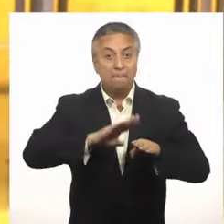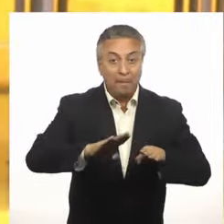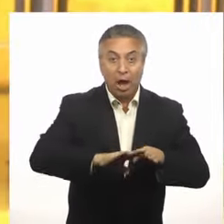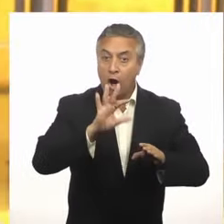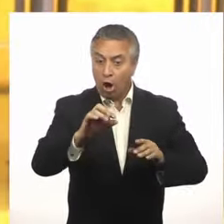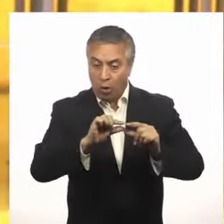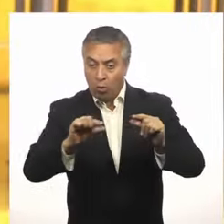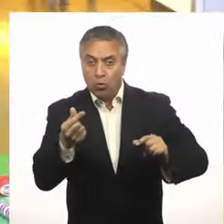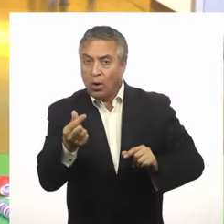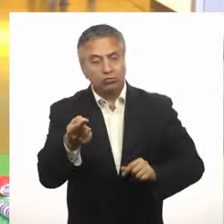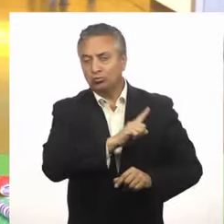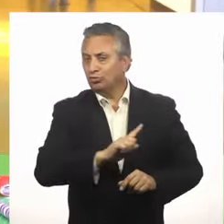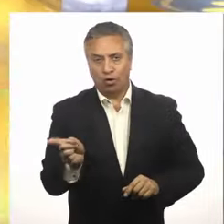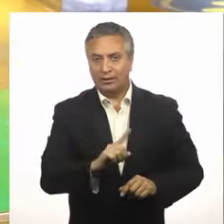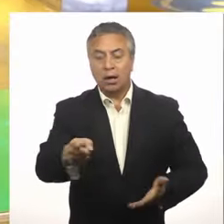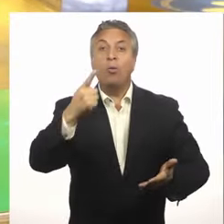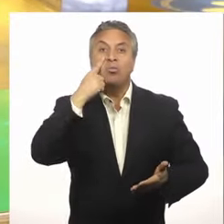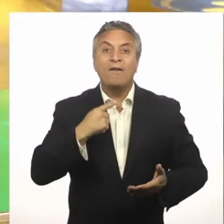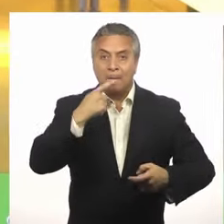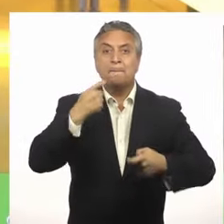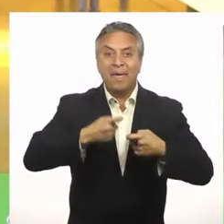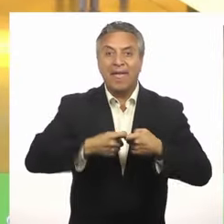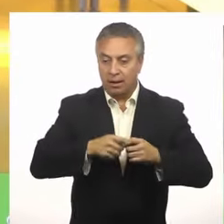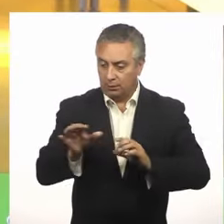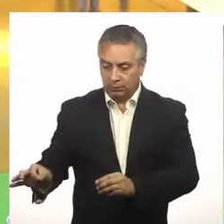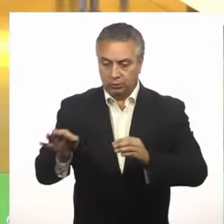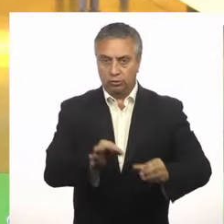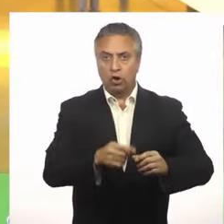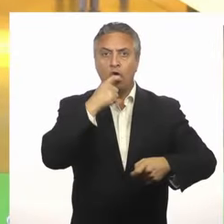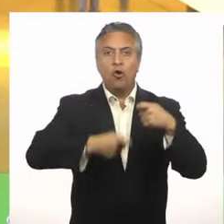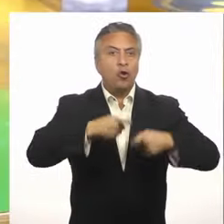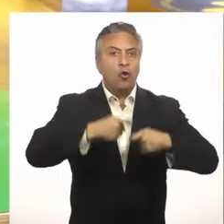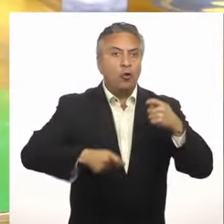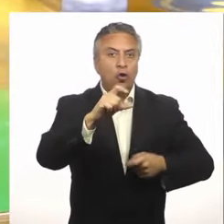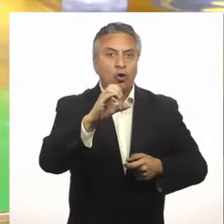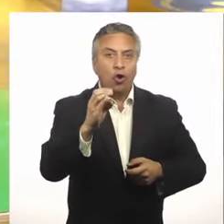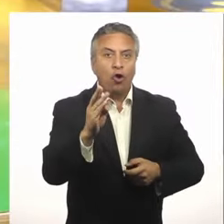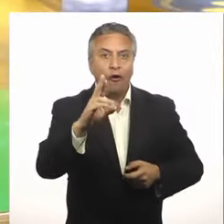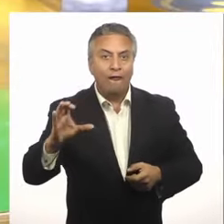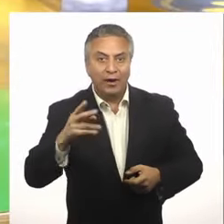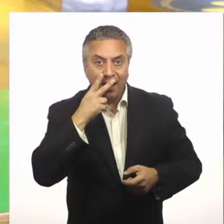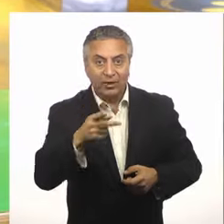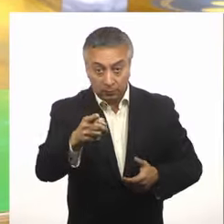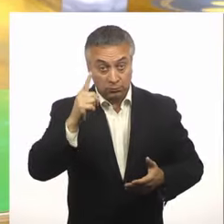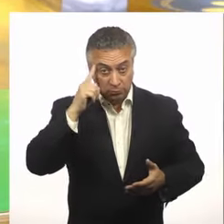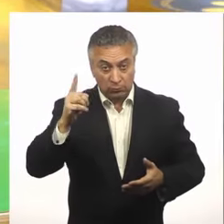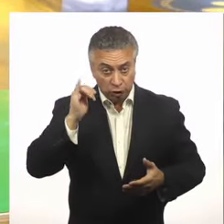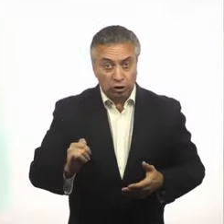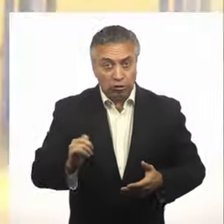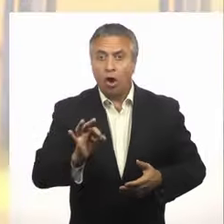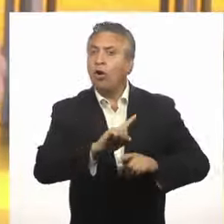eléctrico. Probemos con metal, cobre. ¿Qué creen ustedes en sus casas? ¿El cobre conduce o no